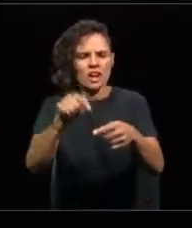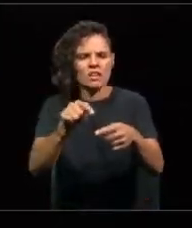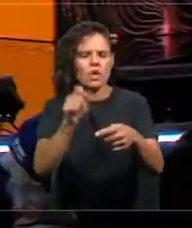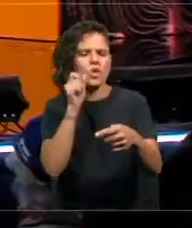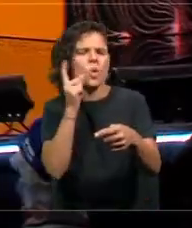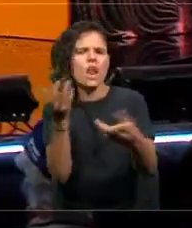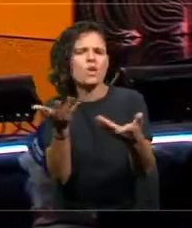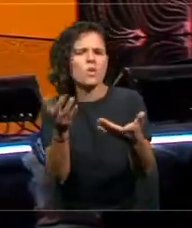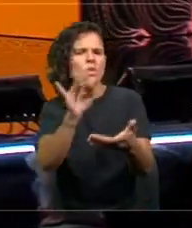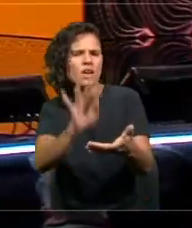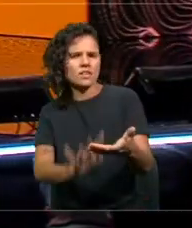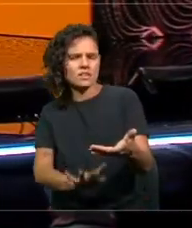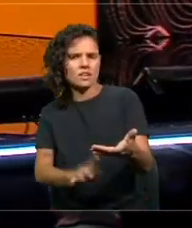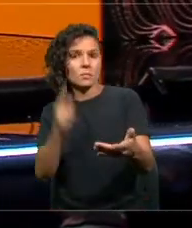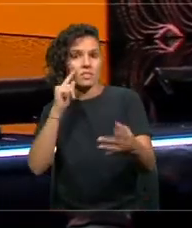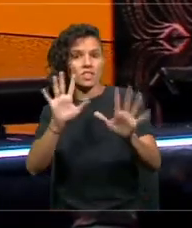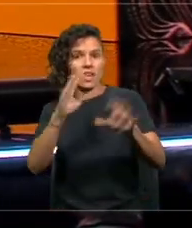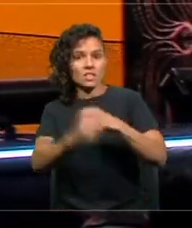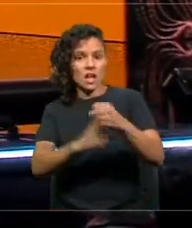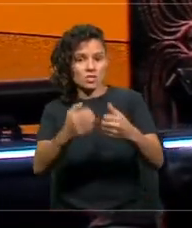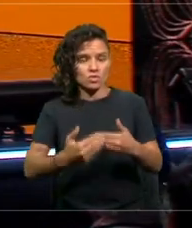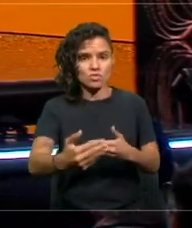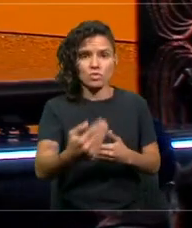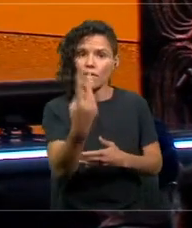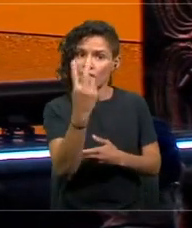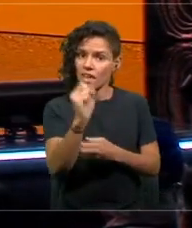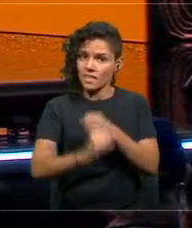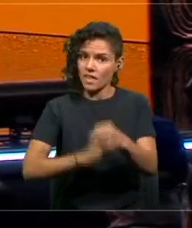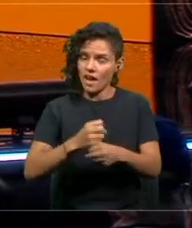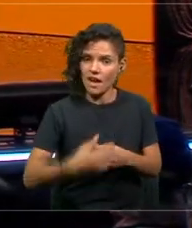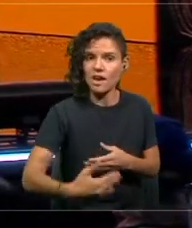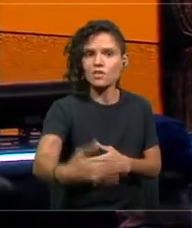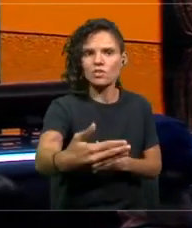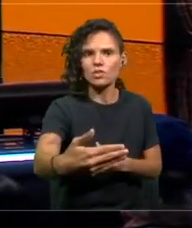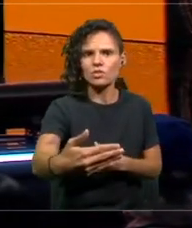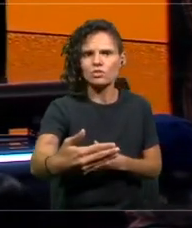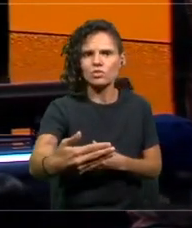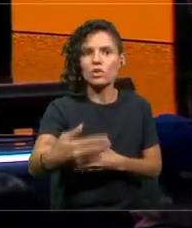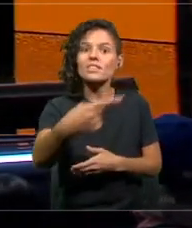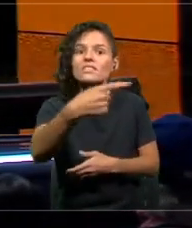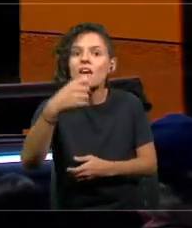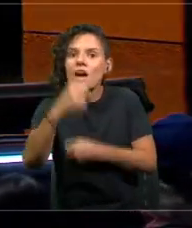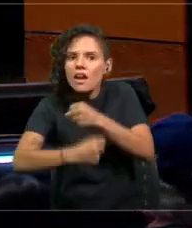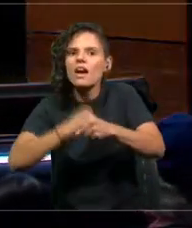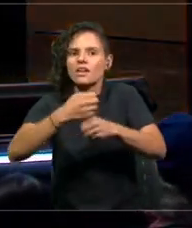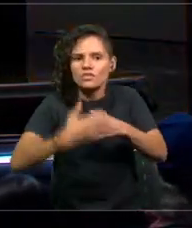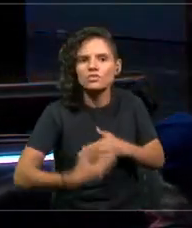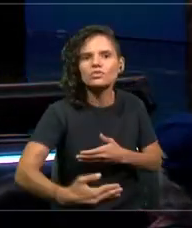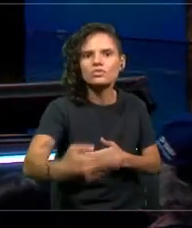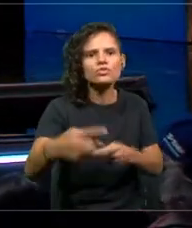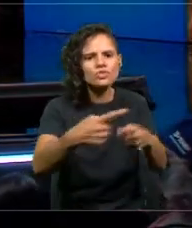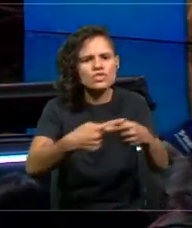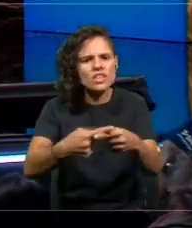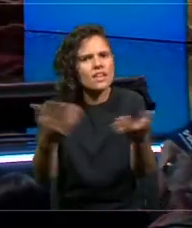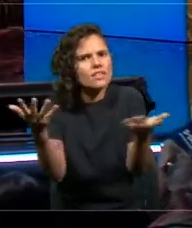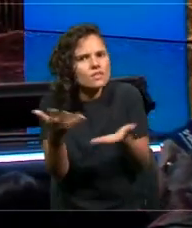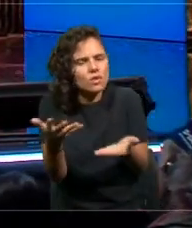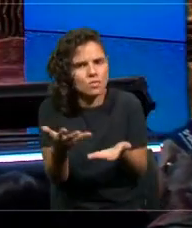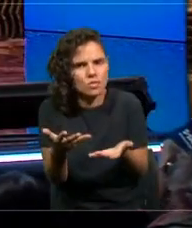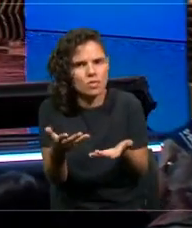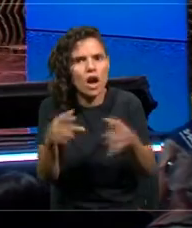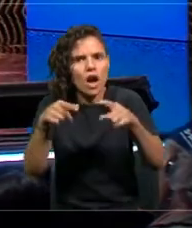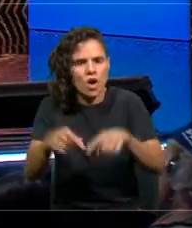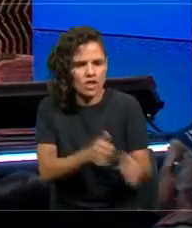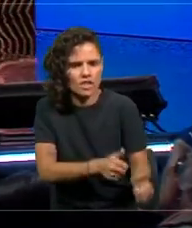no solo para los próximos 10 años, 20 años, sino que para los próximos 100 años. Hay un desafío de proceso